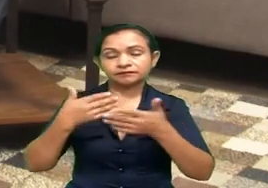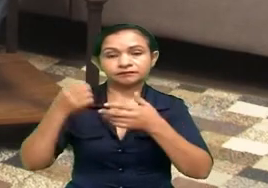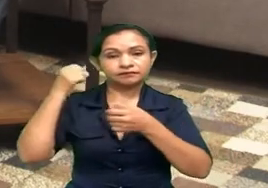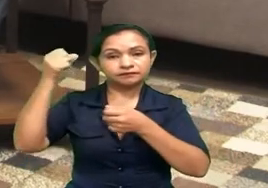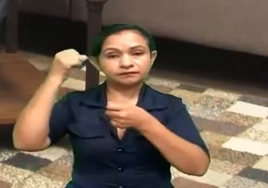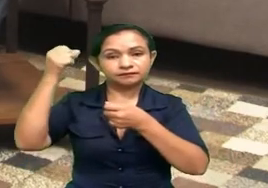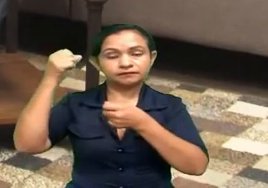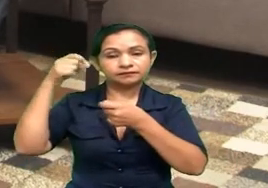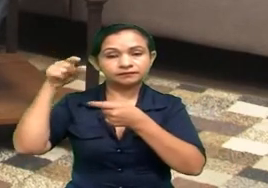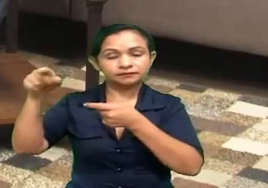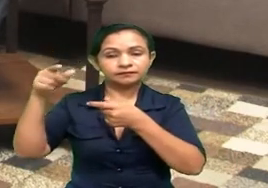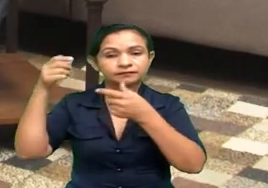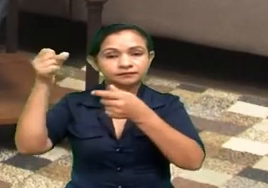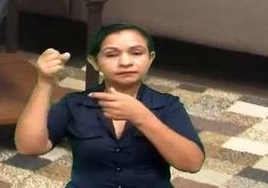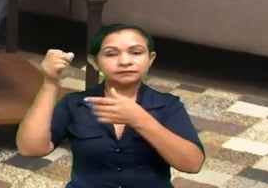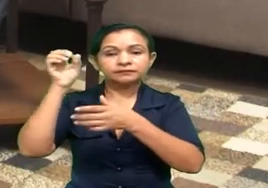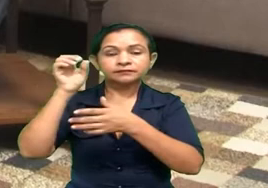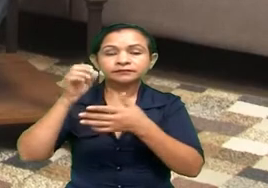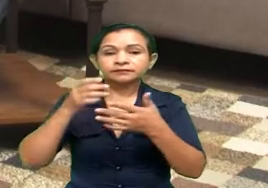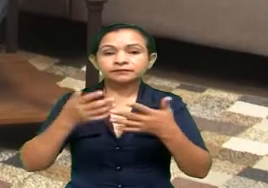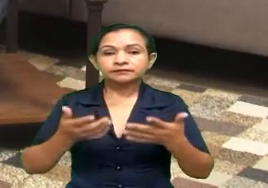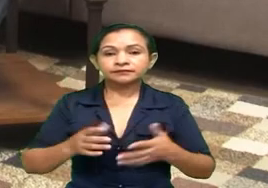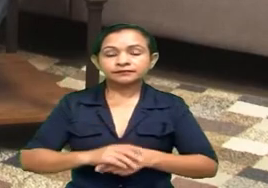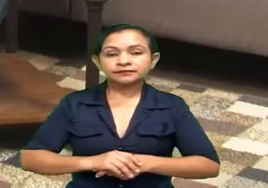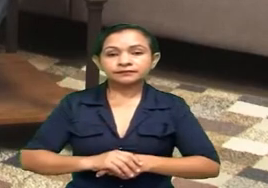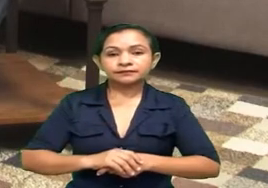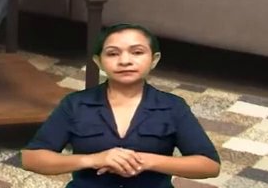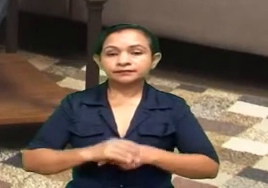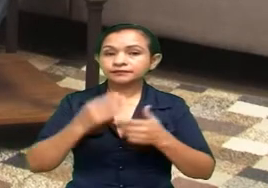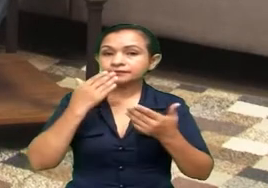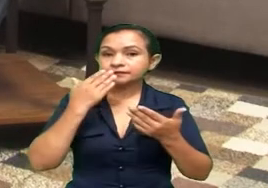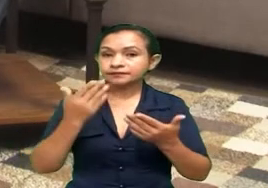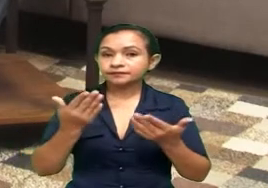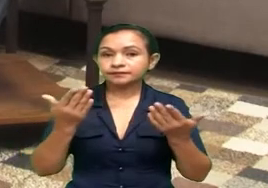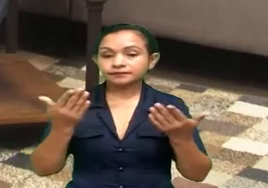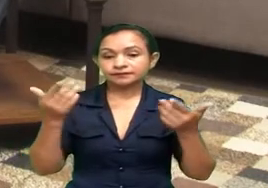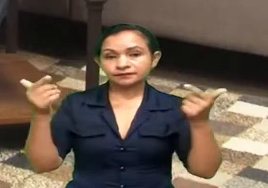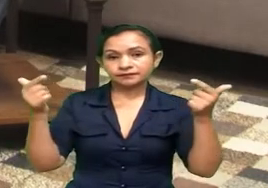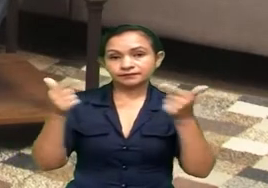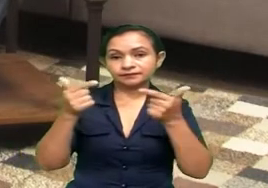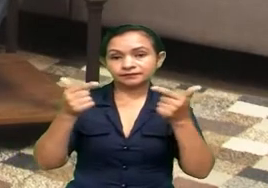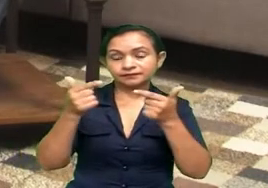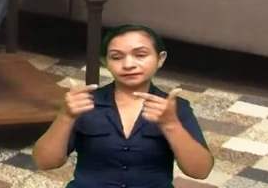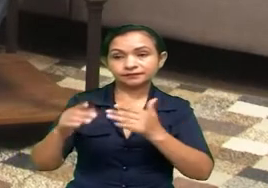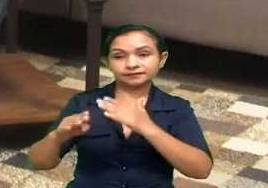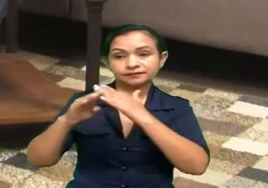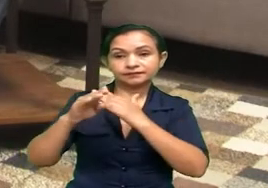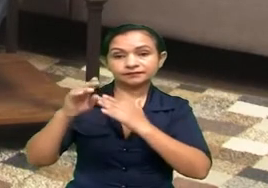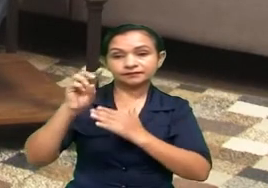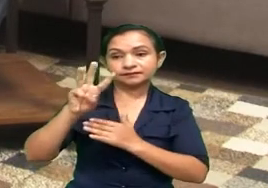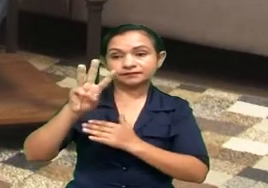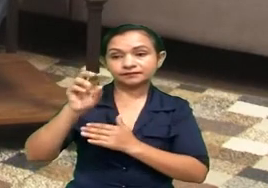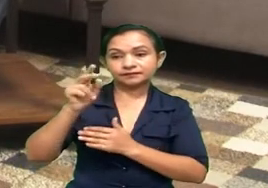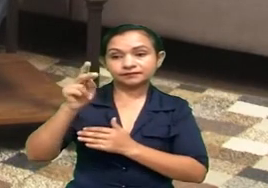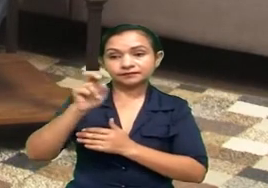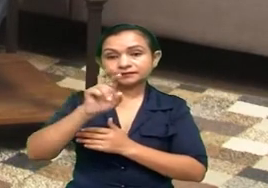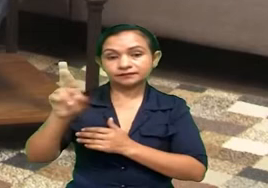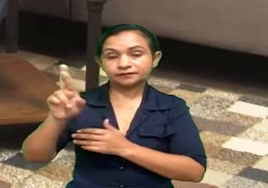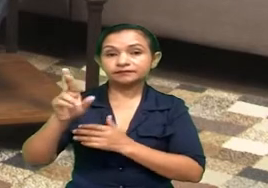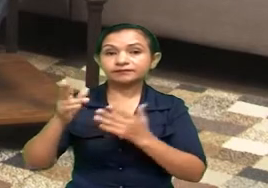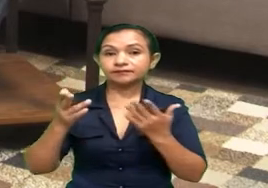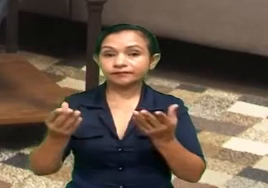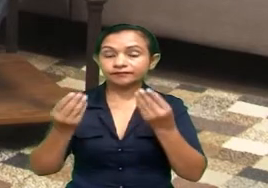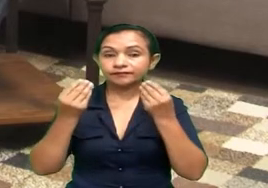ocasiones derrotar a los filibusteros? Bueno, en la guerra contra Walker, la guerra nacional, hubieron